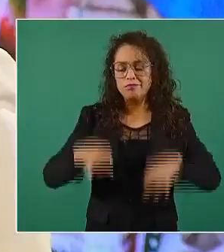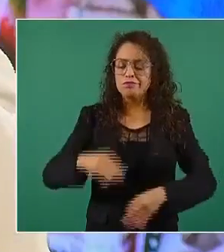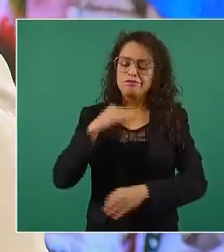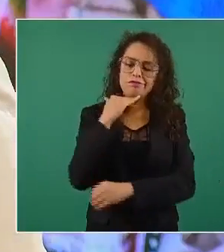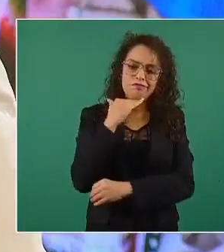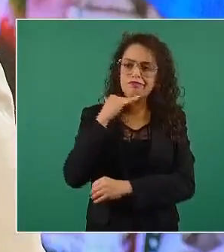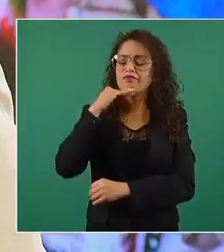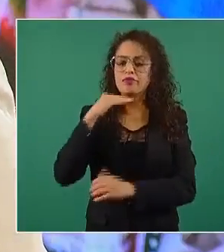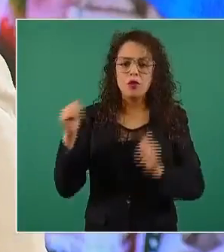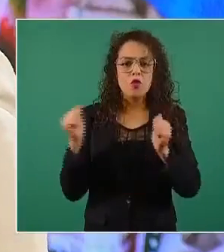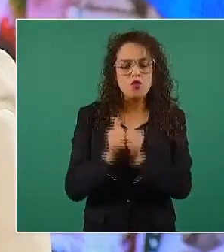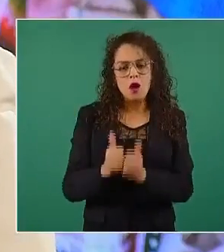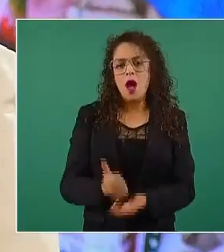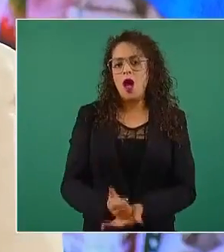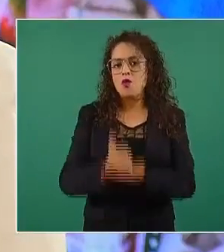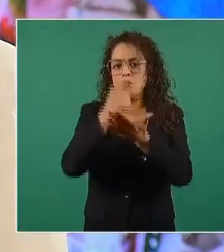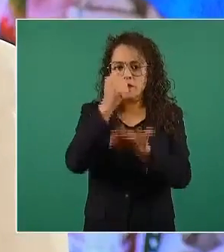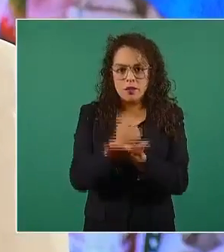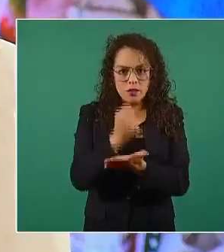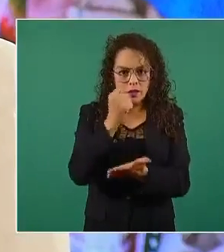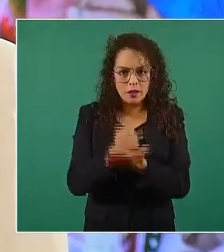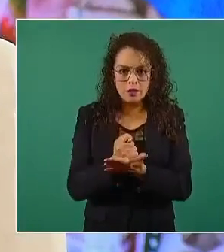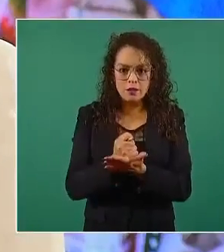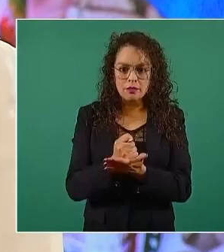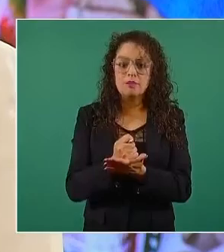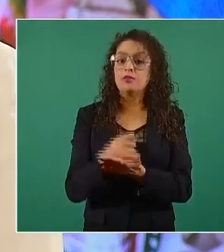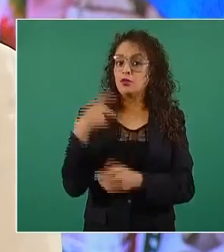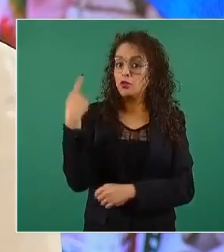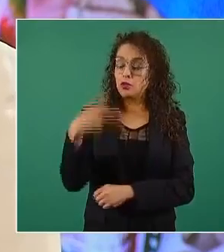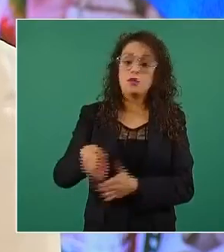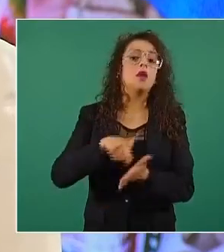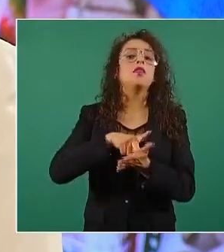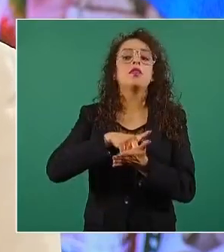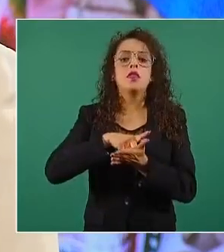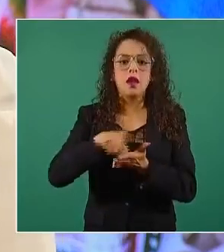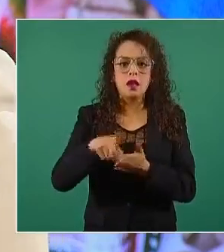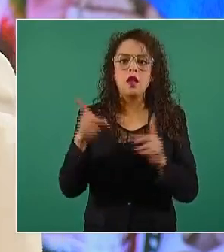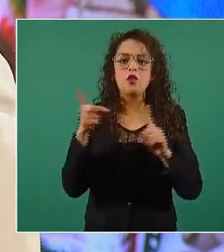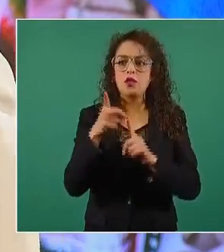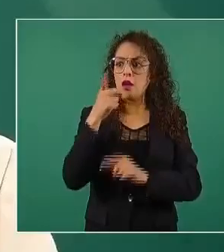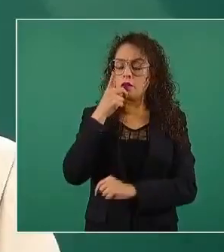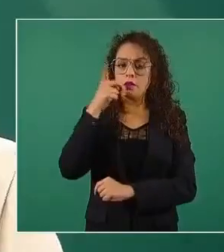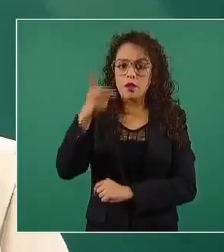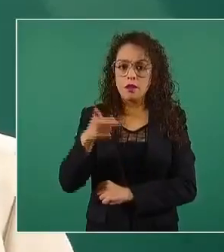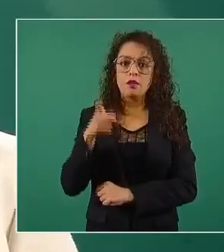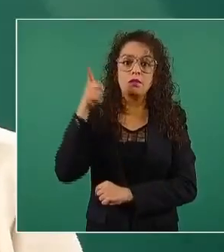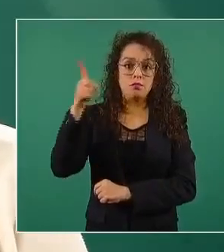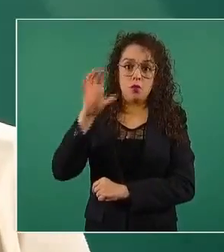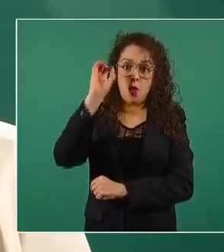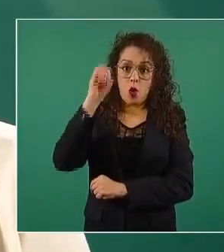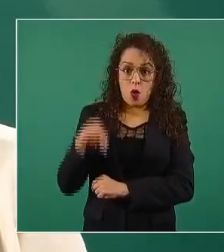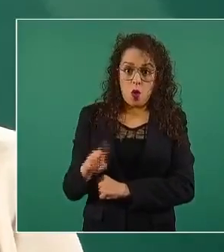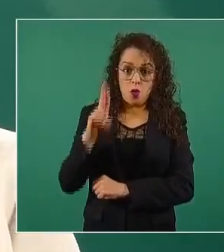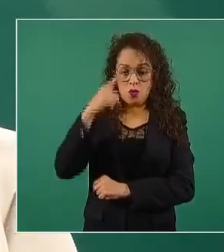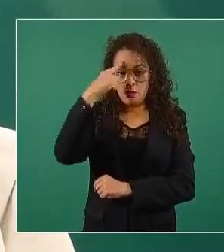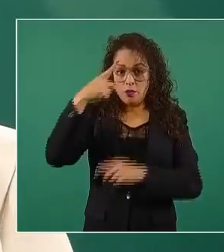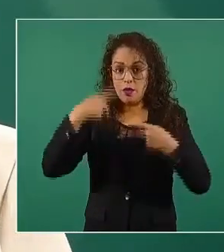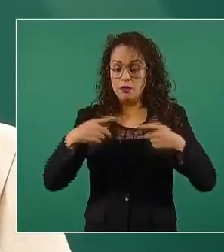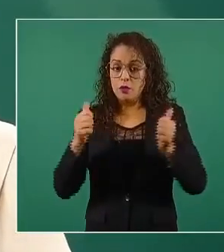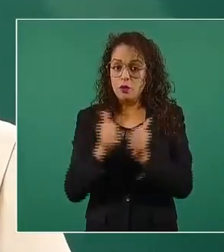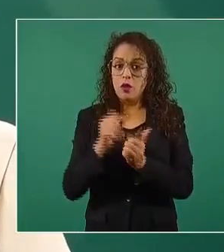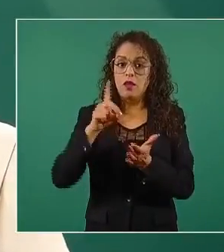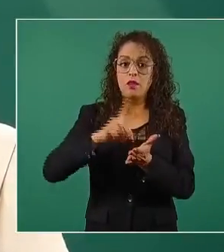rehabilitación, que están consagradas como derechos en la Convención de Naciones Unidas para las Personas con